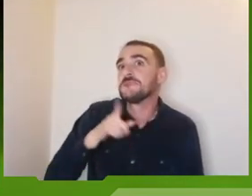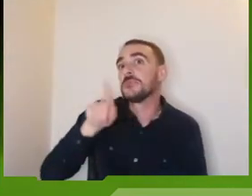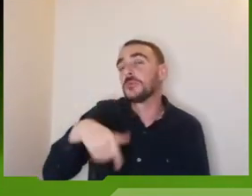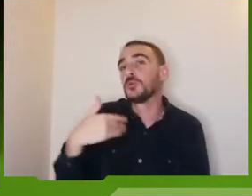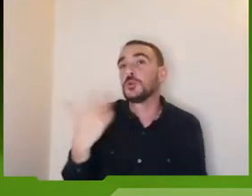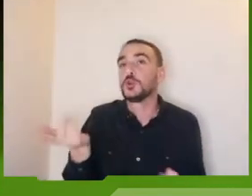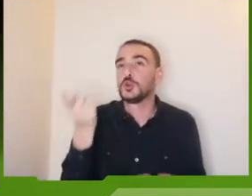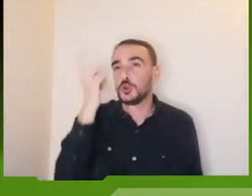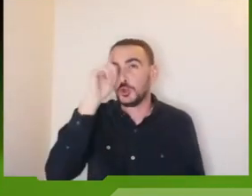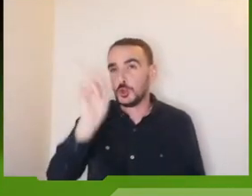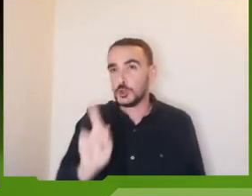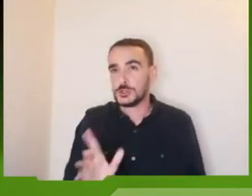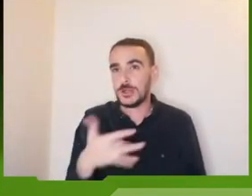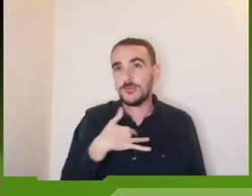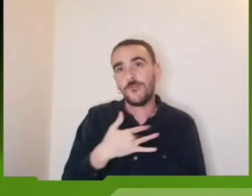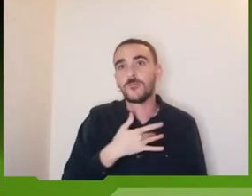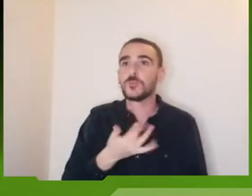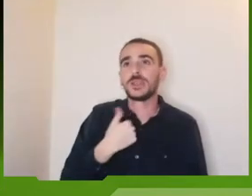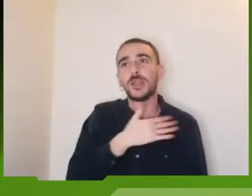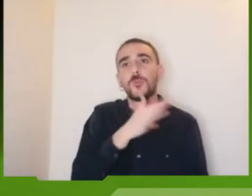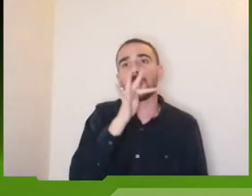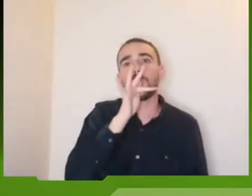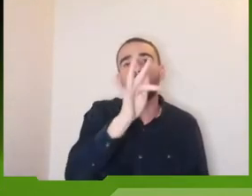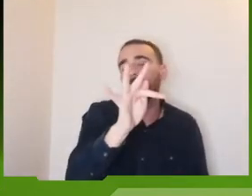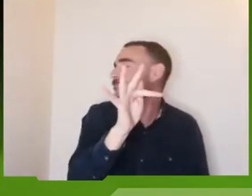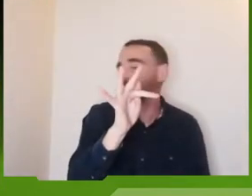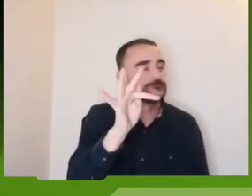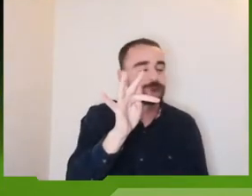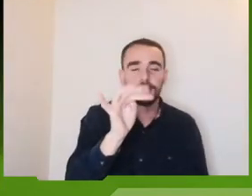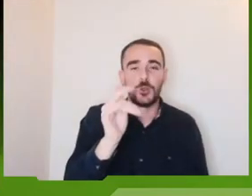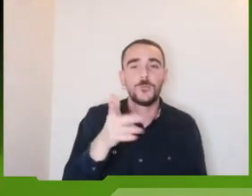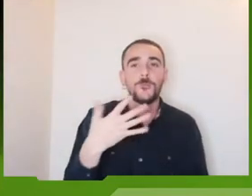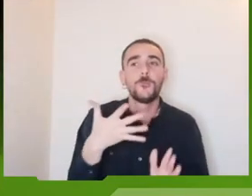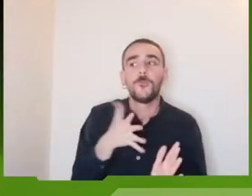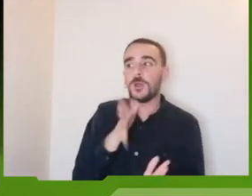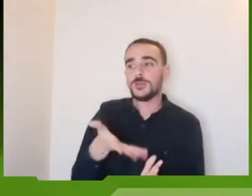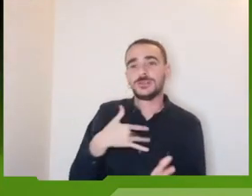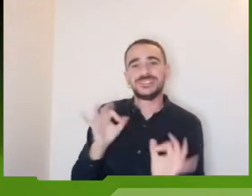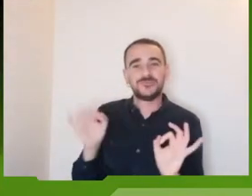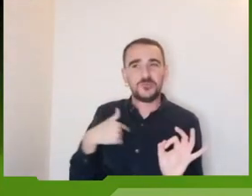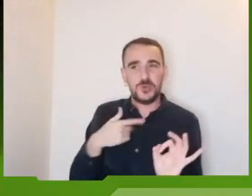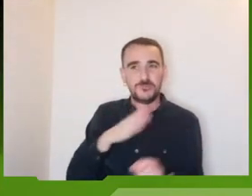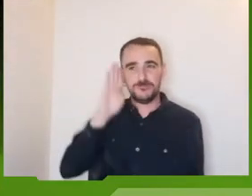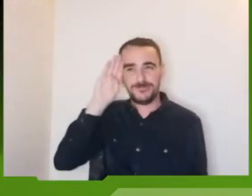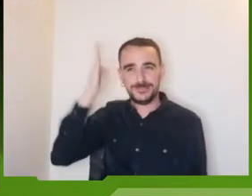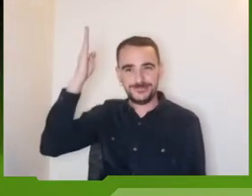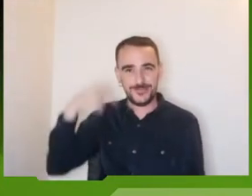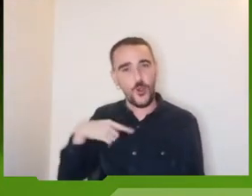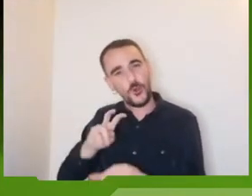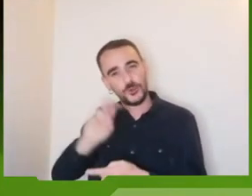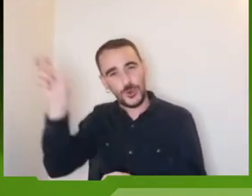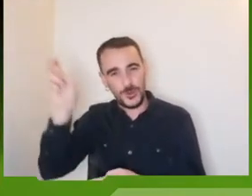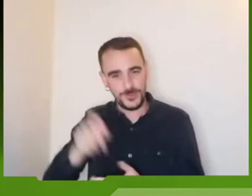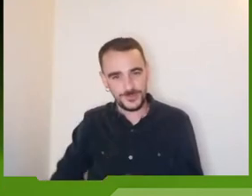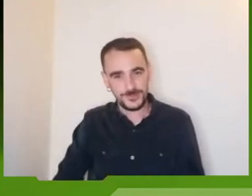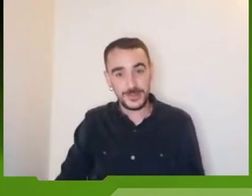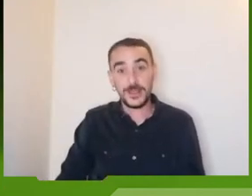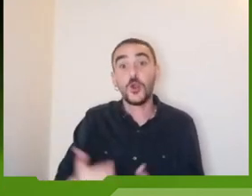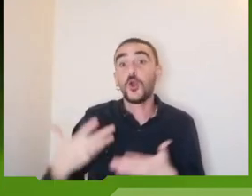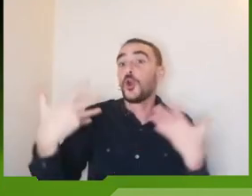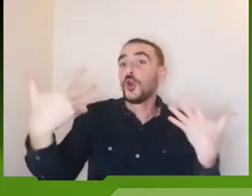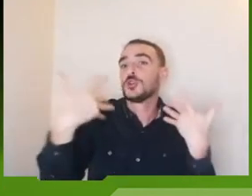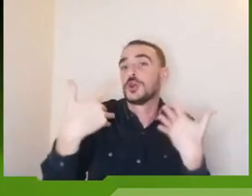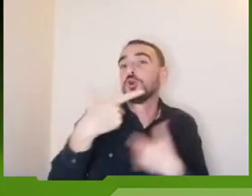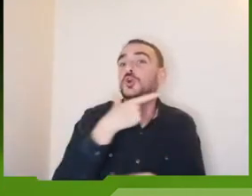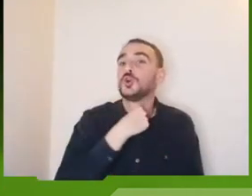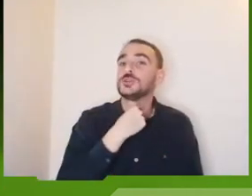nada porque puedo cambiar de opinión en cualquier momento, pero me gusta mucho recibir consejos. Pero decídmelo